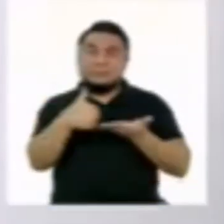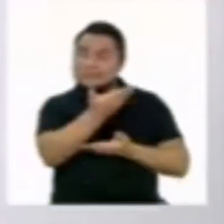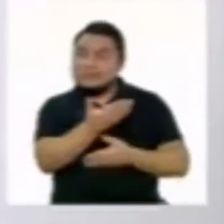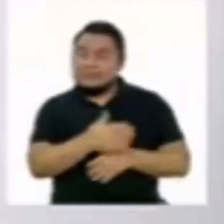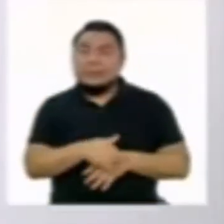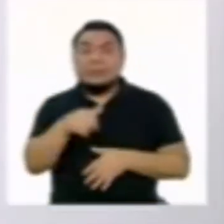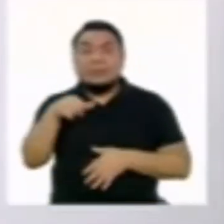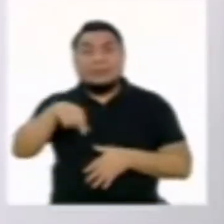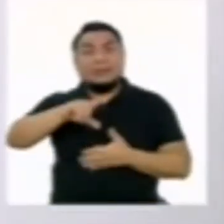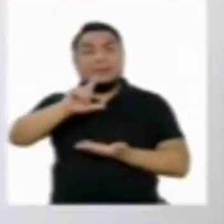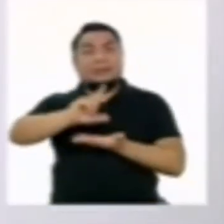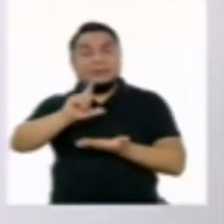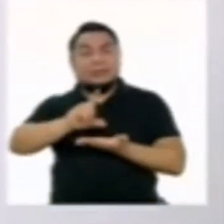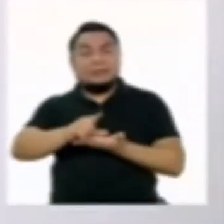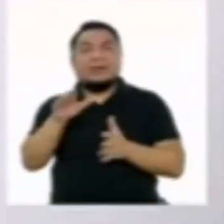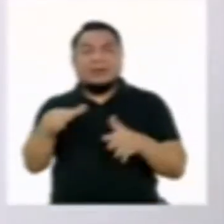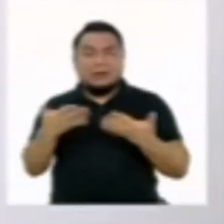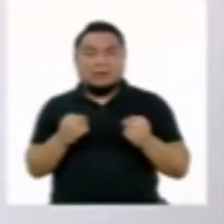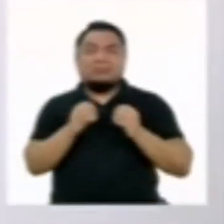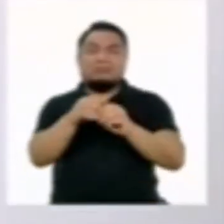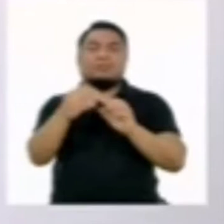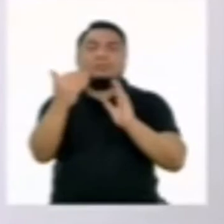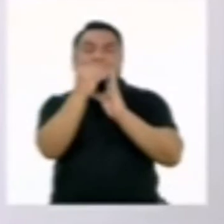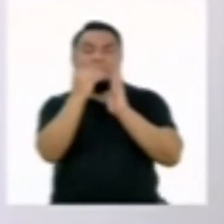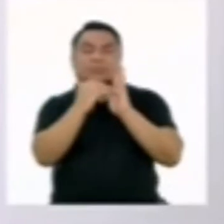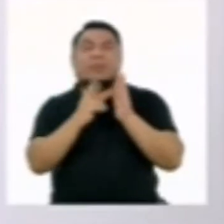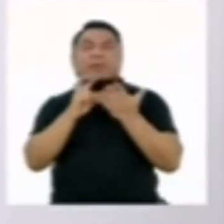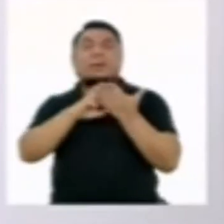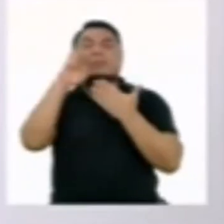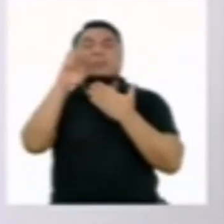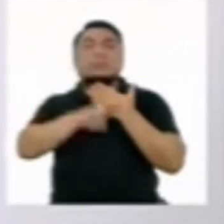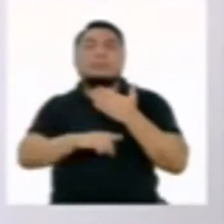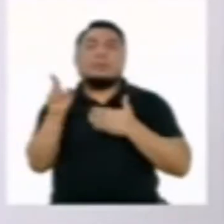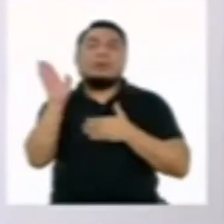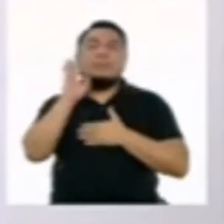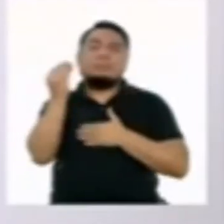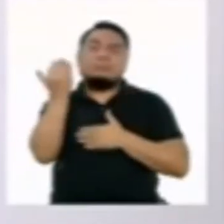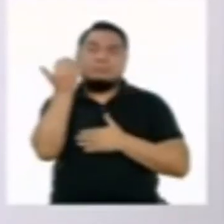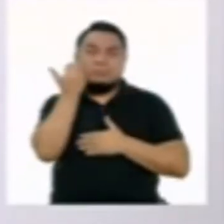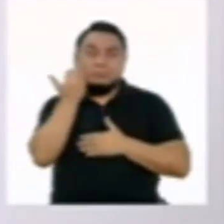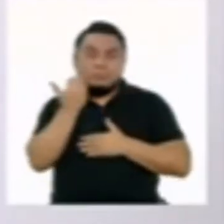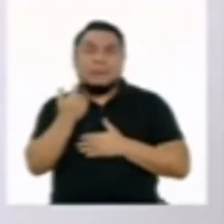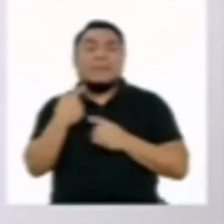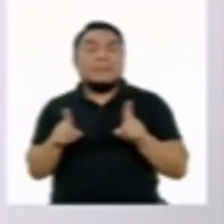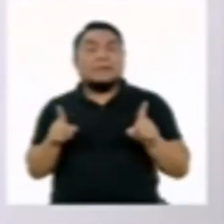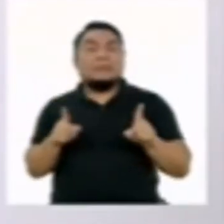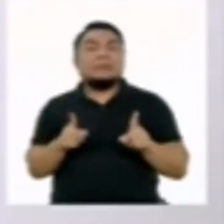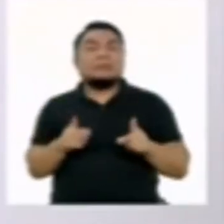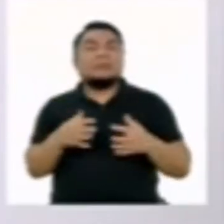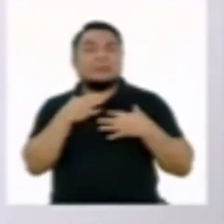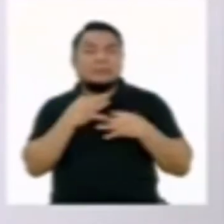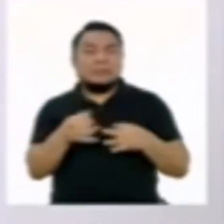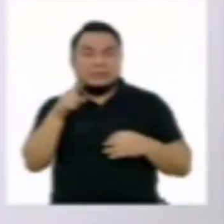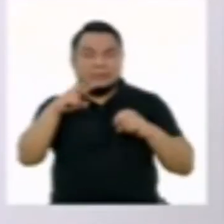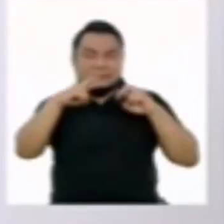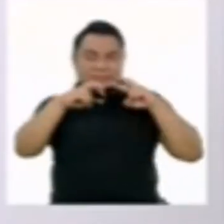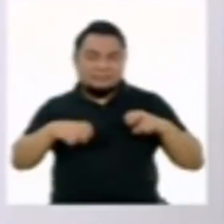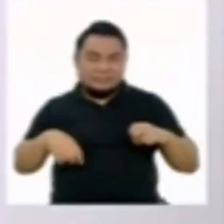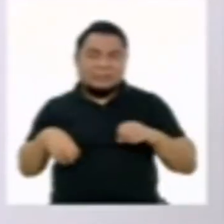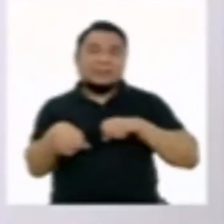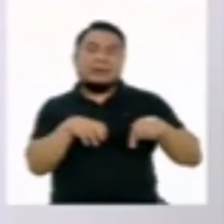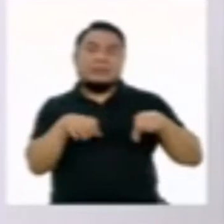En Lima se han implementado algunas medidas, como los programas de chatarreo, pero sería interesante que se evalúe